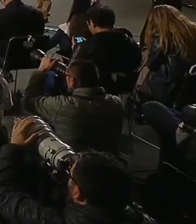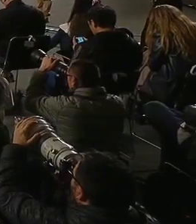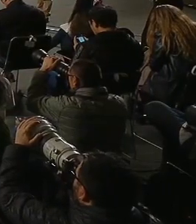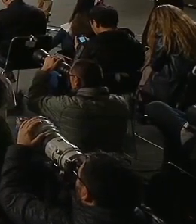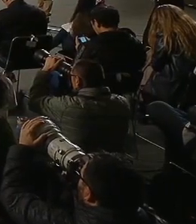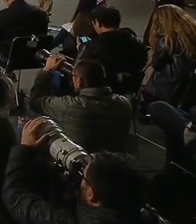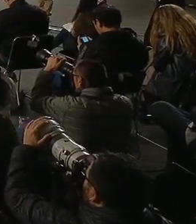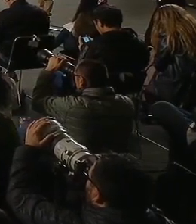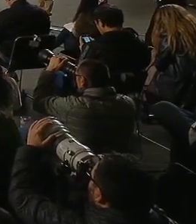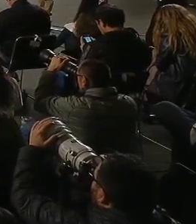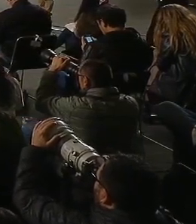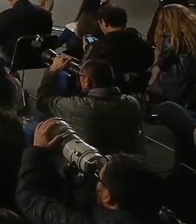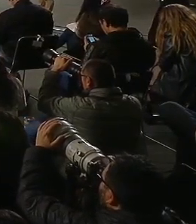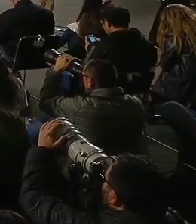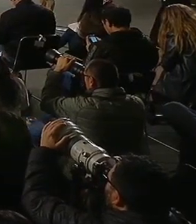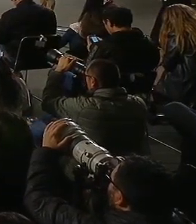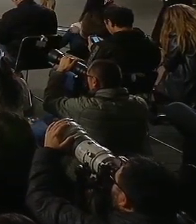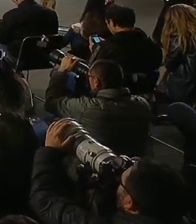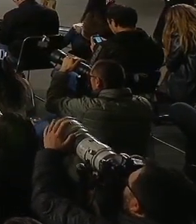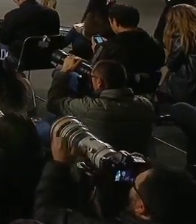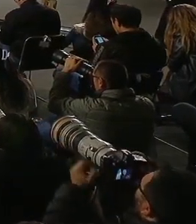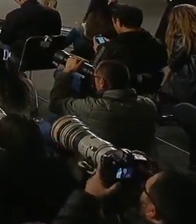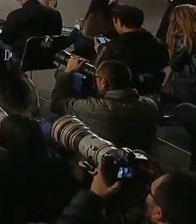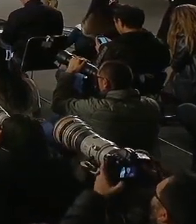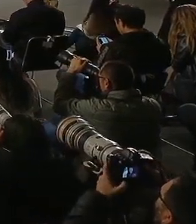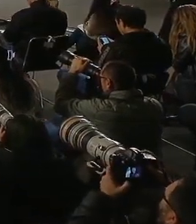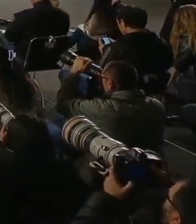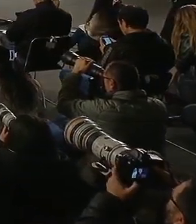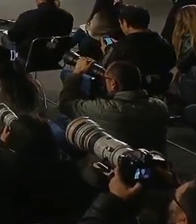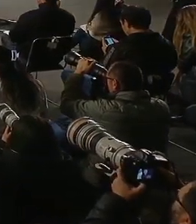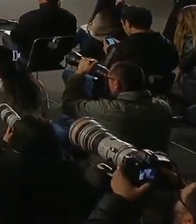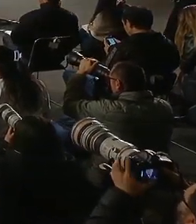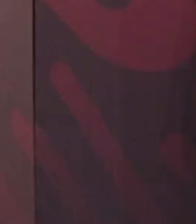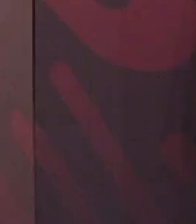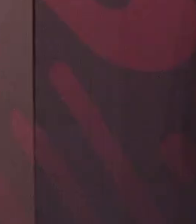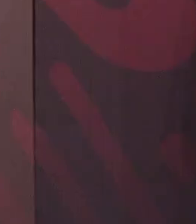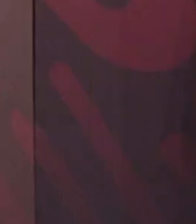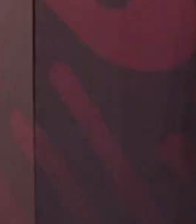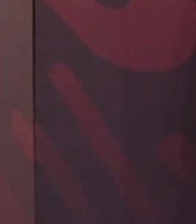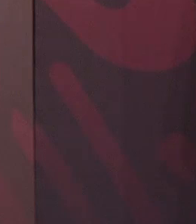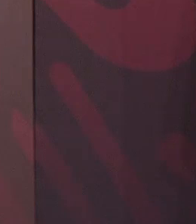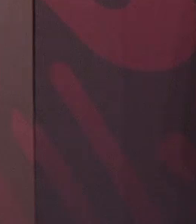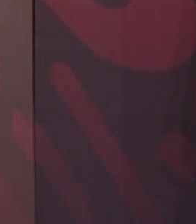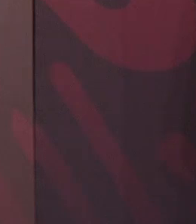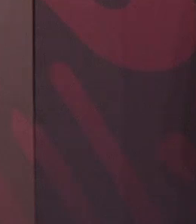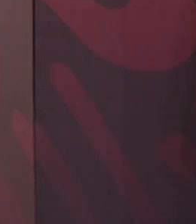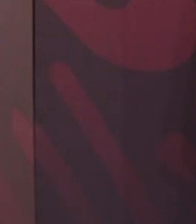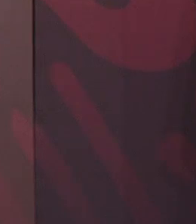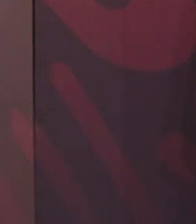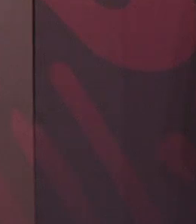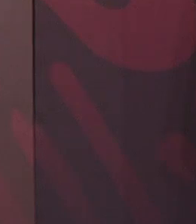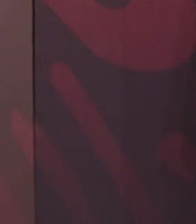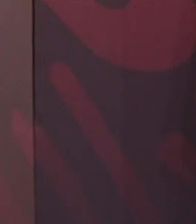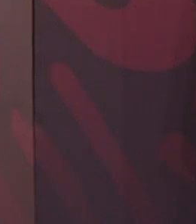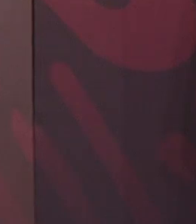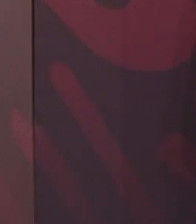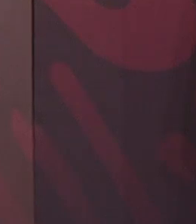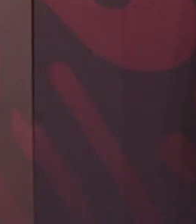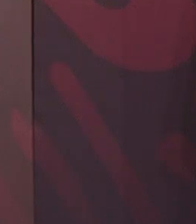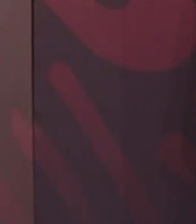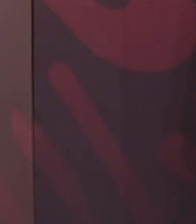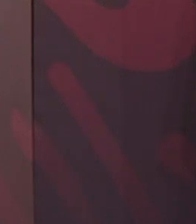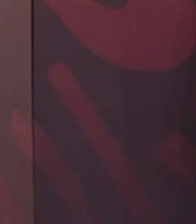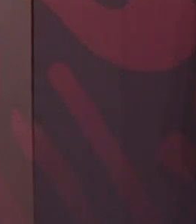ya político electoral y quieren utilizar cosa que no vamos